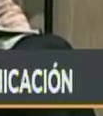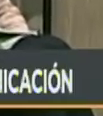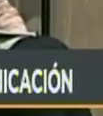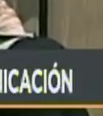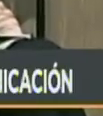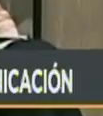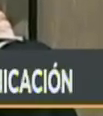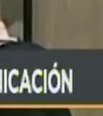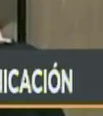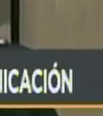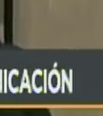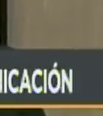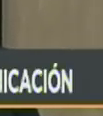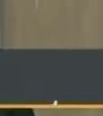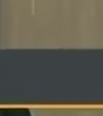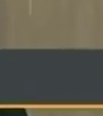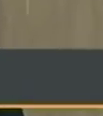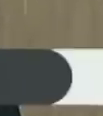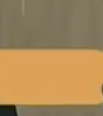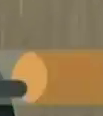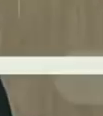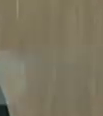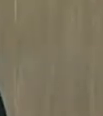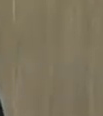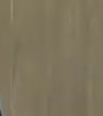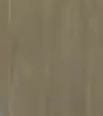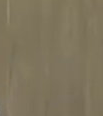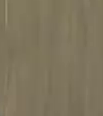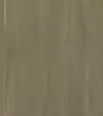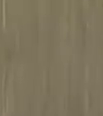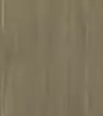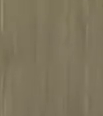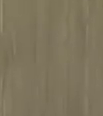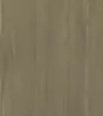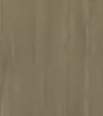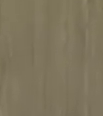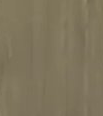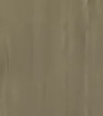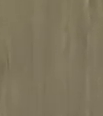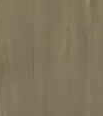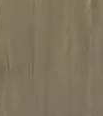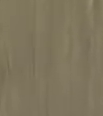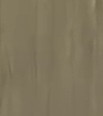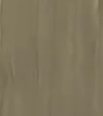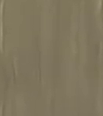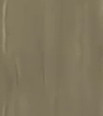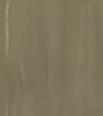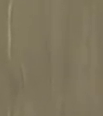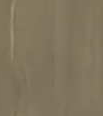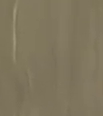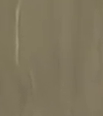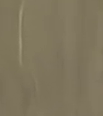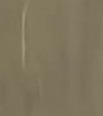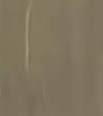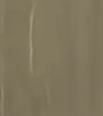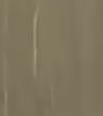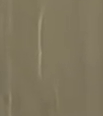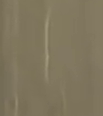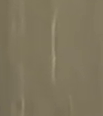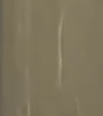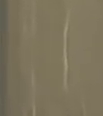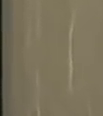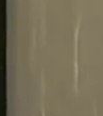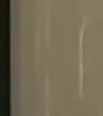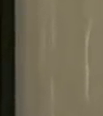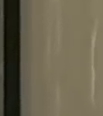Olmo. Sí, hola, buenos días, ¿cómo señor está? Ministro, encantado de saludarle. Bueno, después de lo que ocurrió el sábado, a